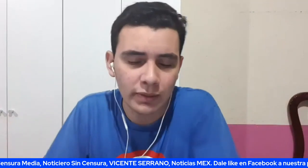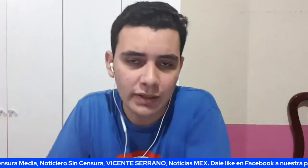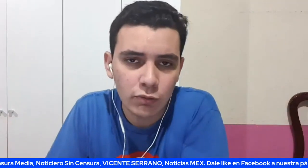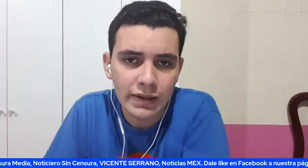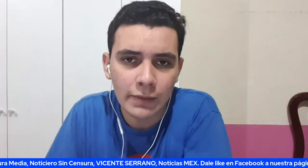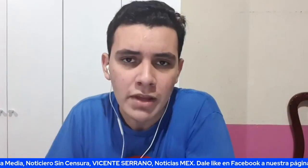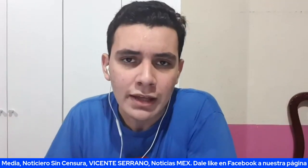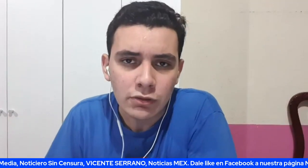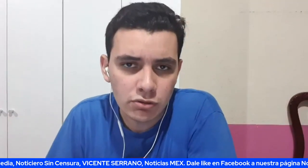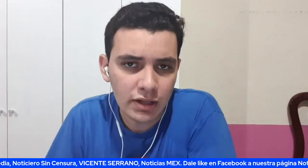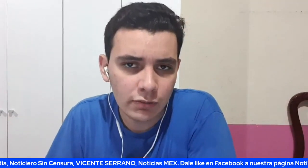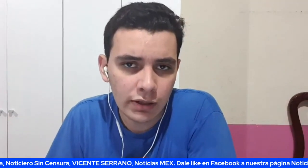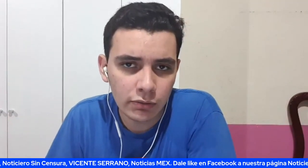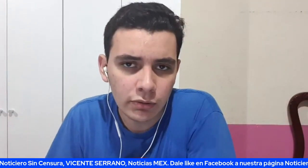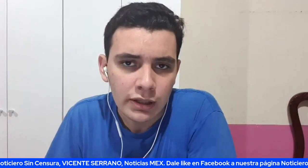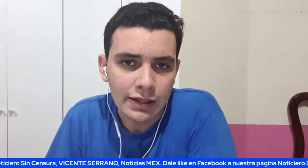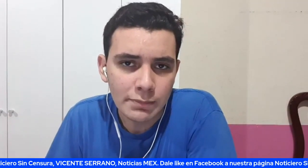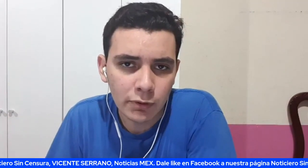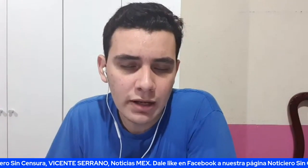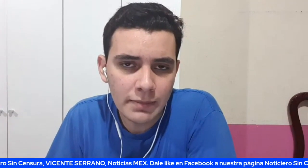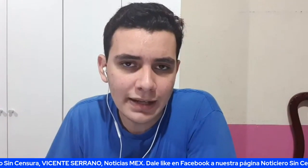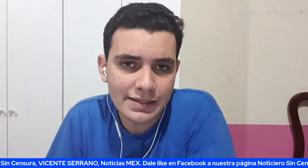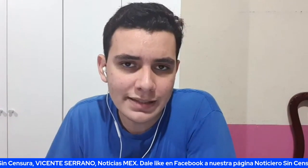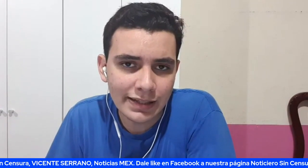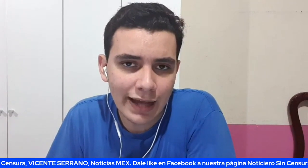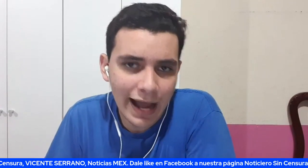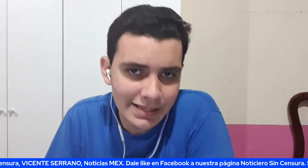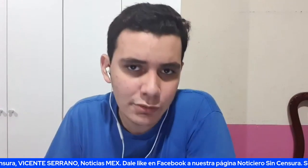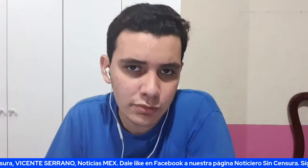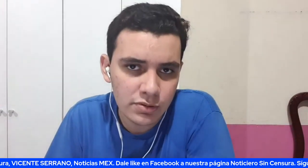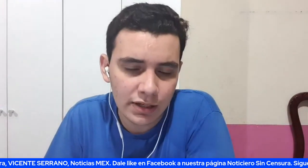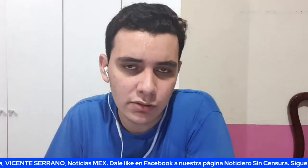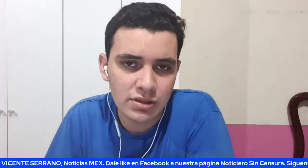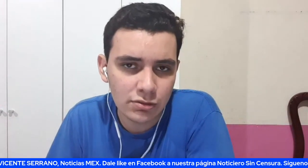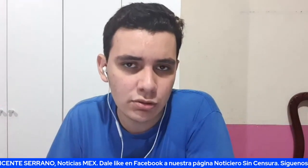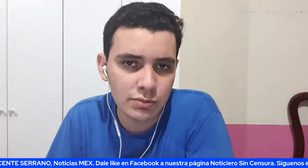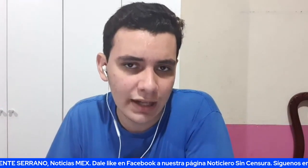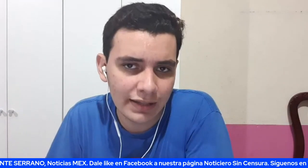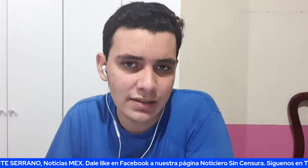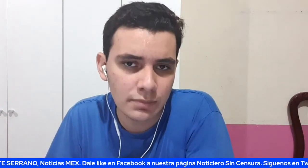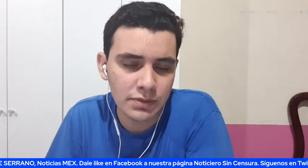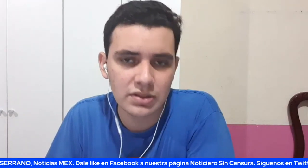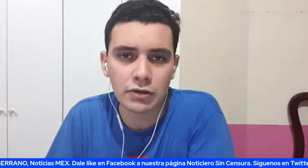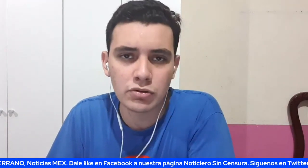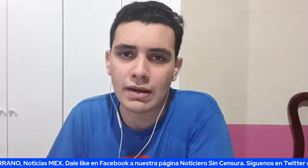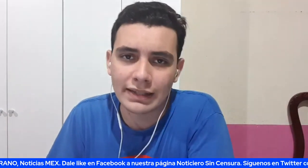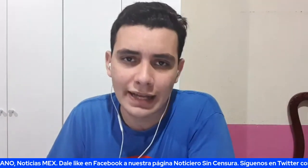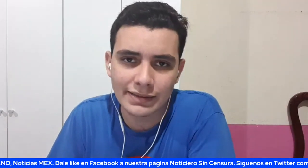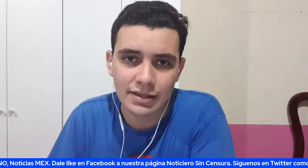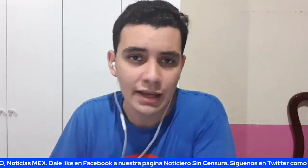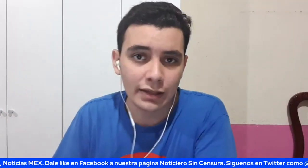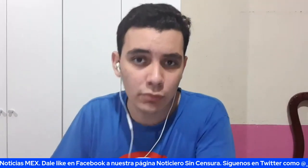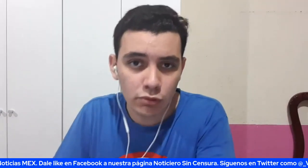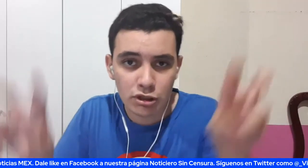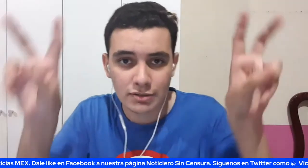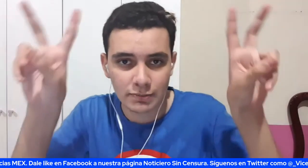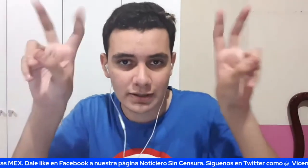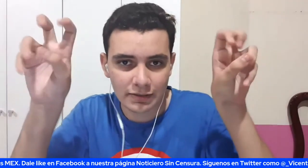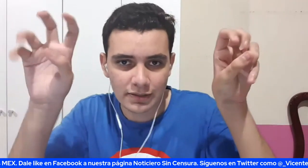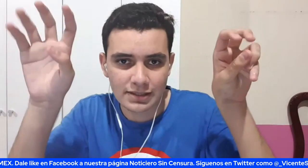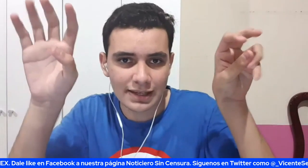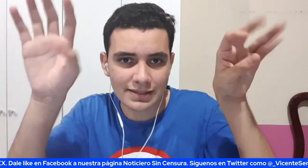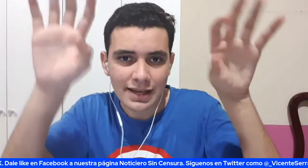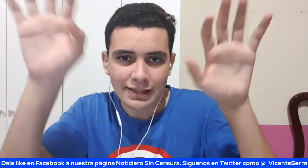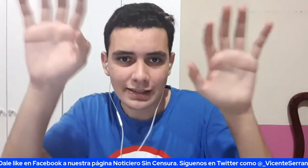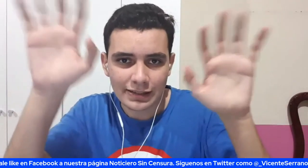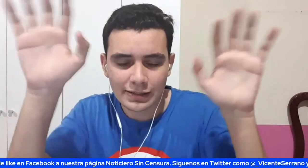Estado, podríamos hablar con Weber y todo lo que nosotros queremos sobre el tema de los impuestos, pero el Estado se tiene que sostener de alguna forma, y los